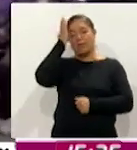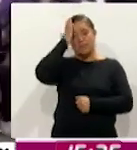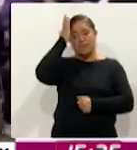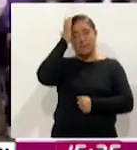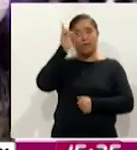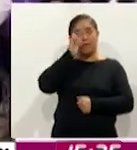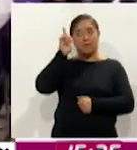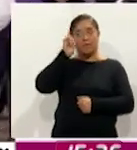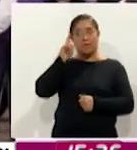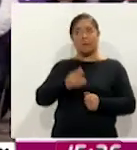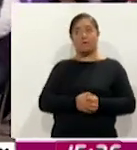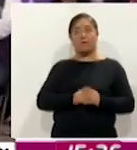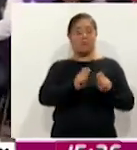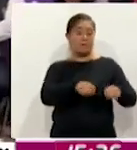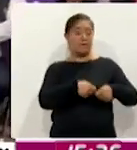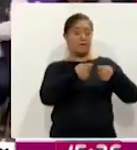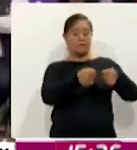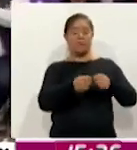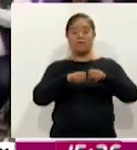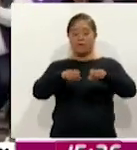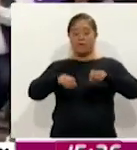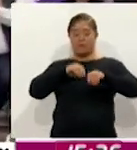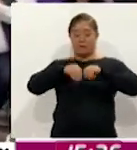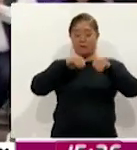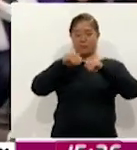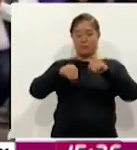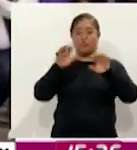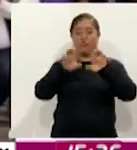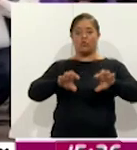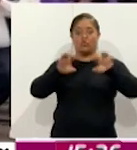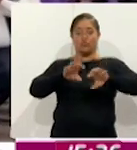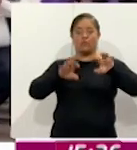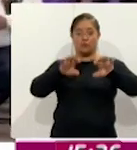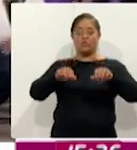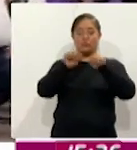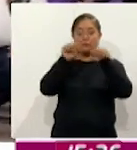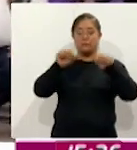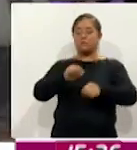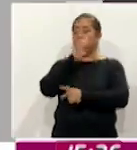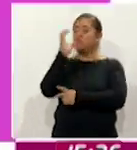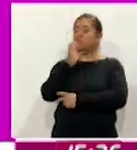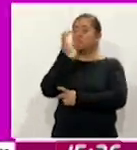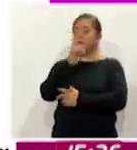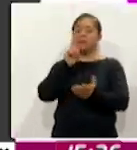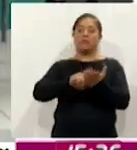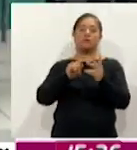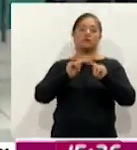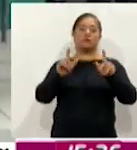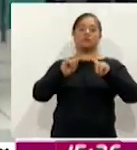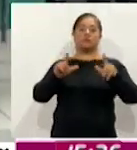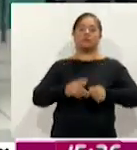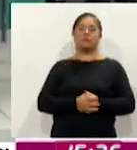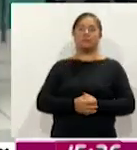Cuellar Cisneros entregó equipo de cómputo a los directores del sistema COBAT del Estado.